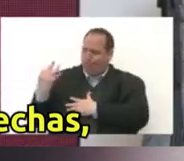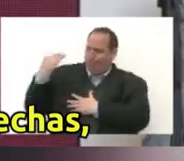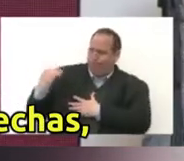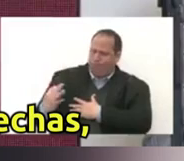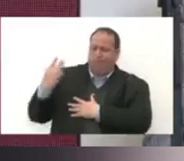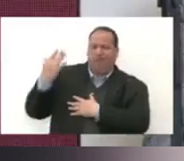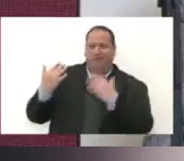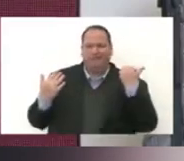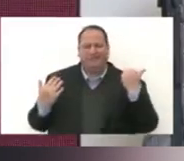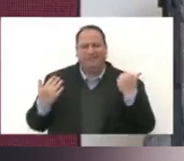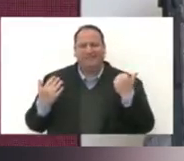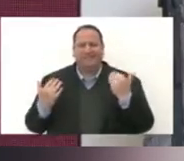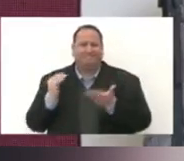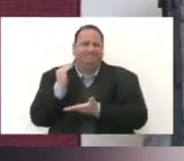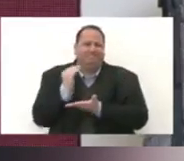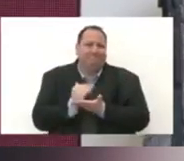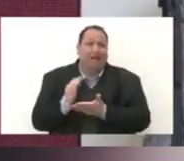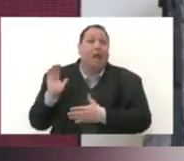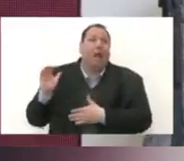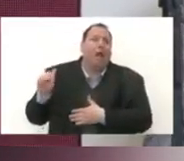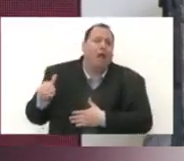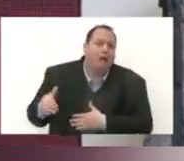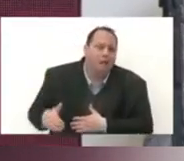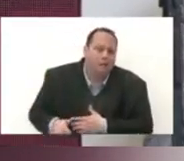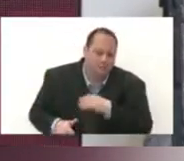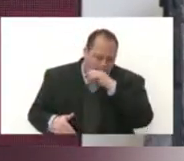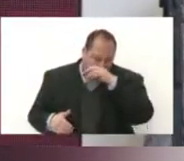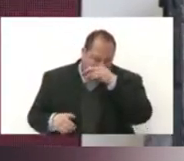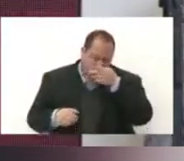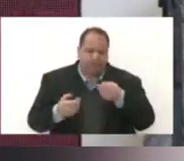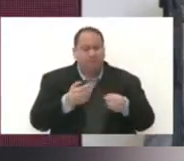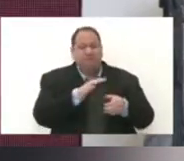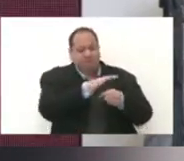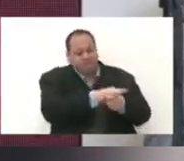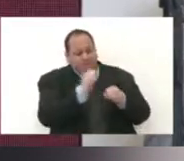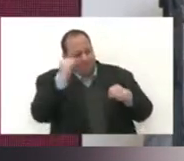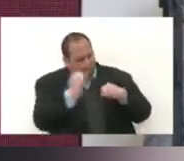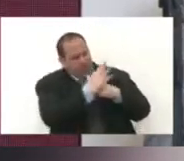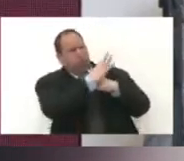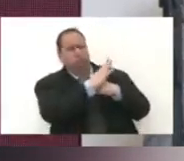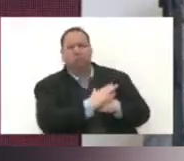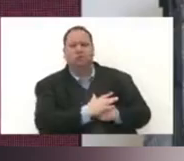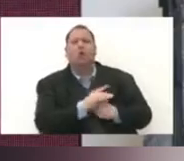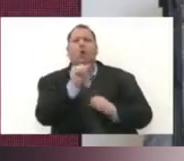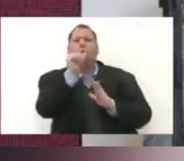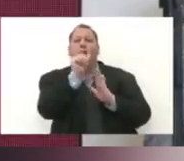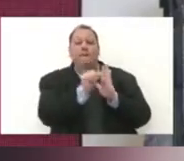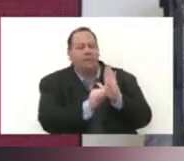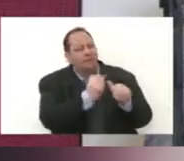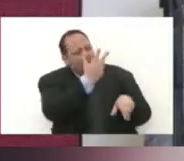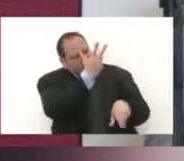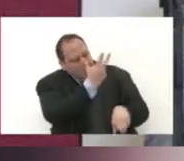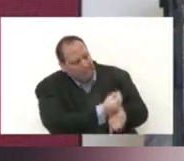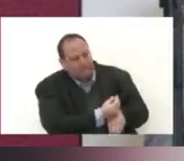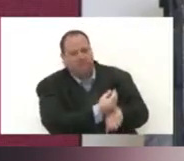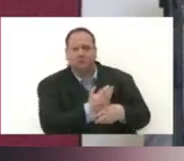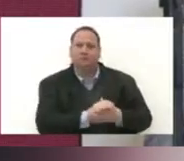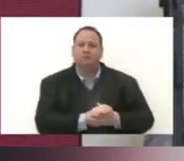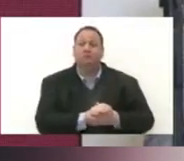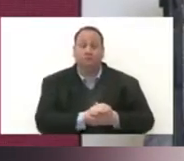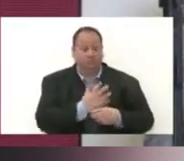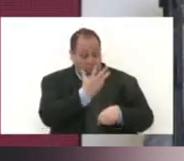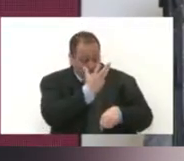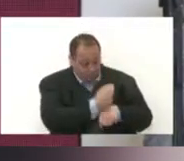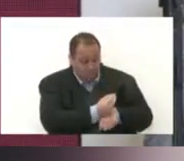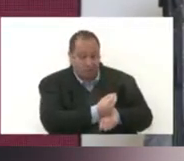fechas, hubo un accidente en una emisora de presión que se está trabajando y en menos de un mes va a quedar concluido, y no solo concluido,